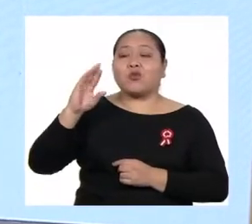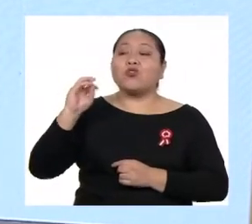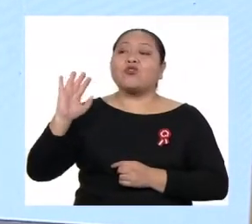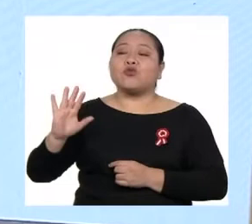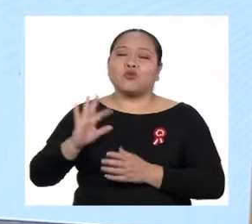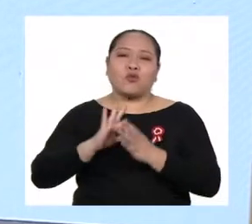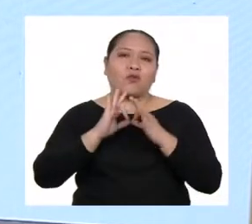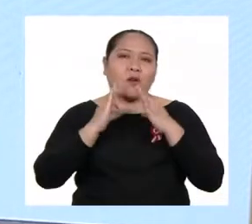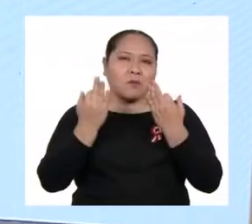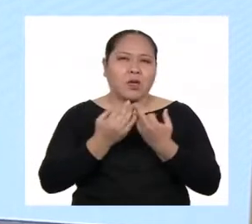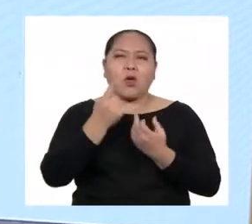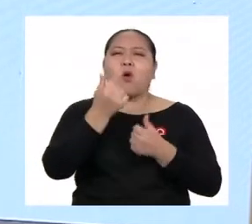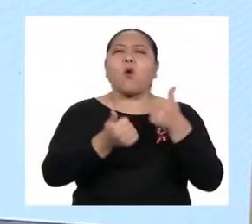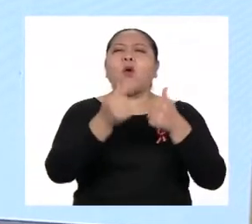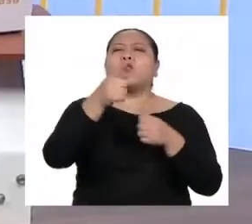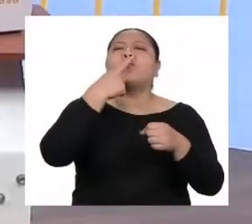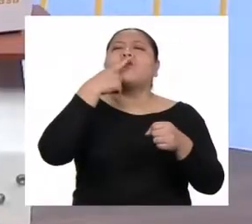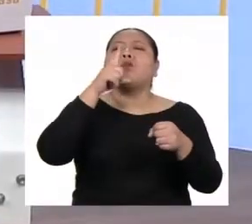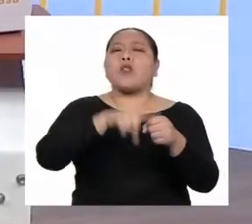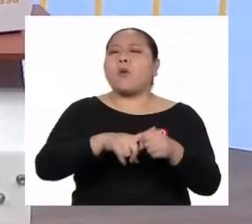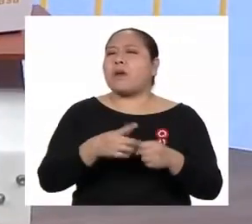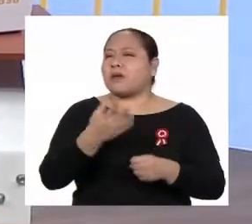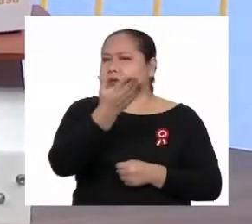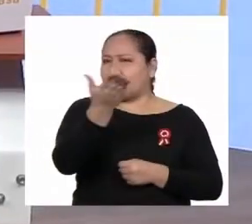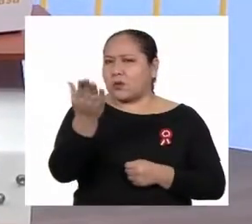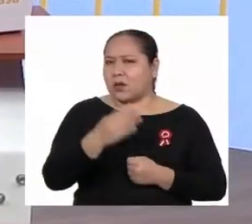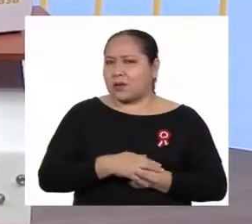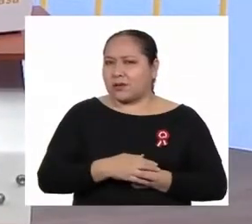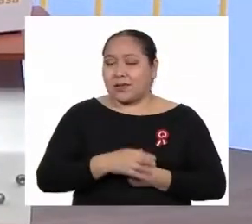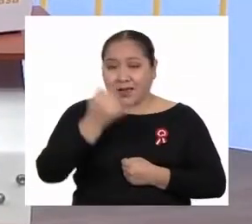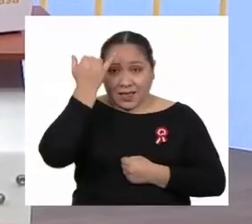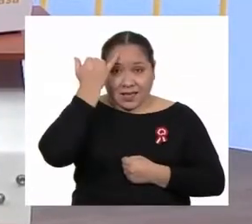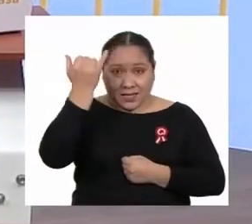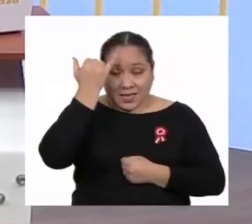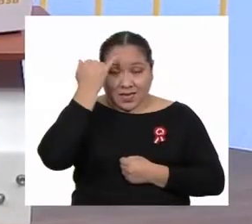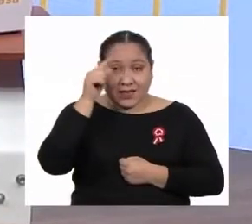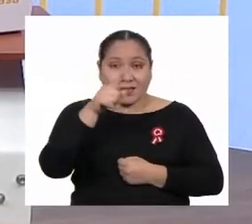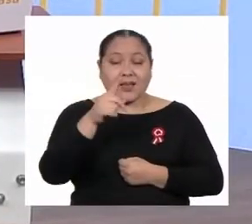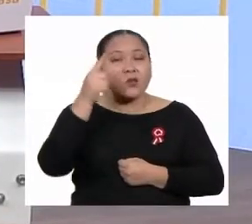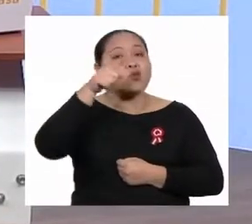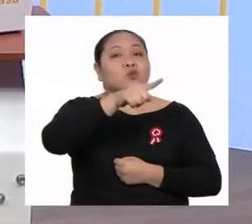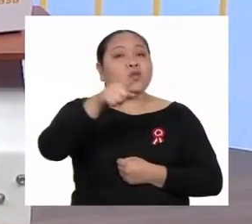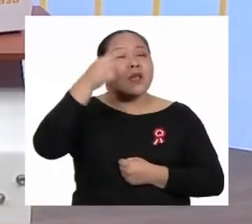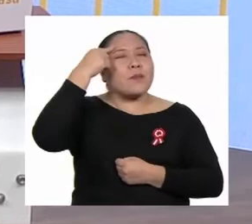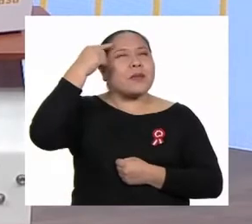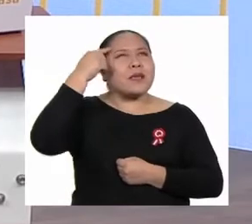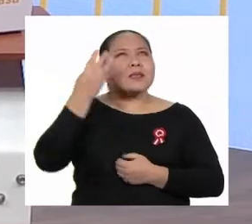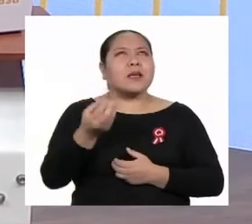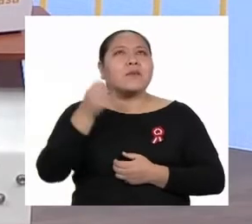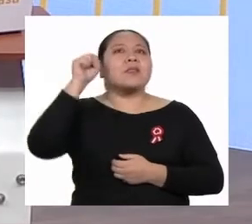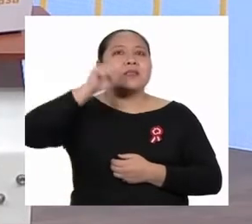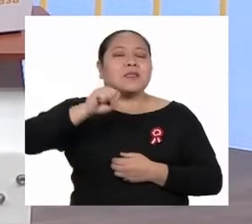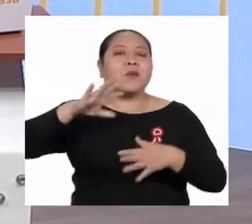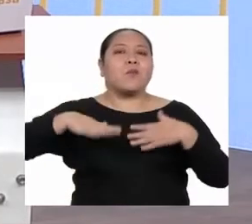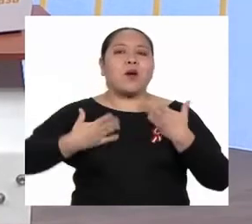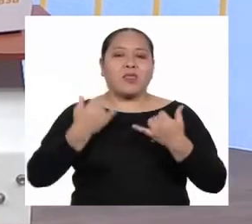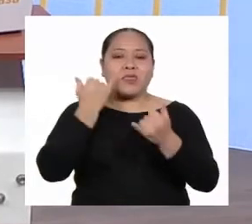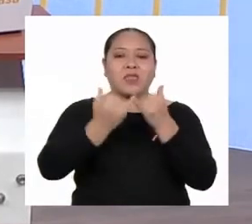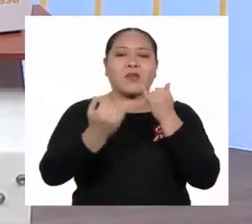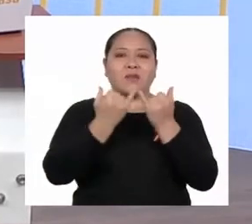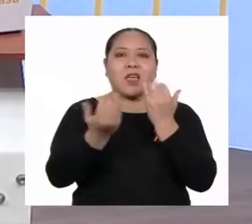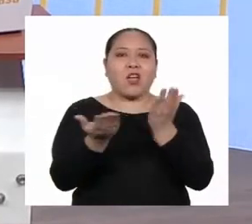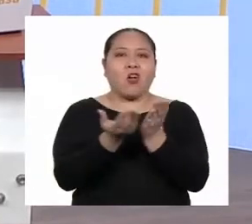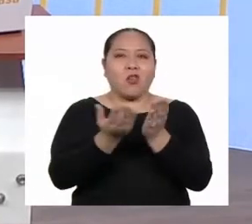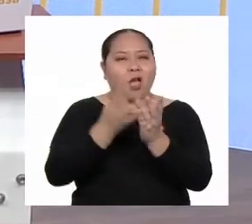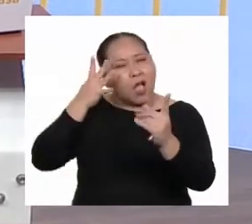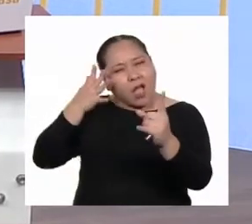se comprometen ustedes? La idea es que piensen en acciones para acabar exitosamente la escuela,